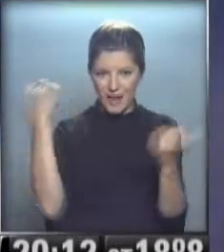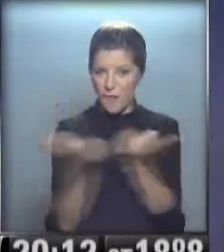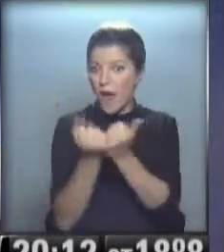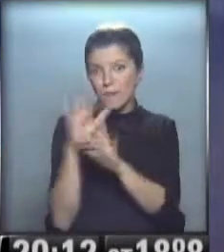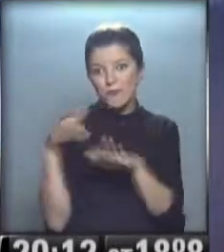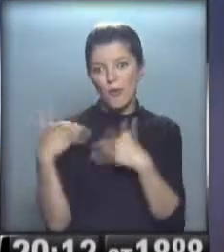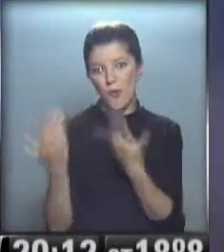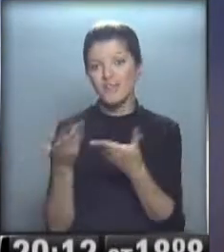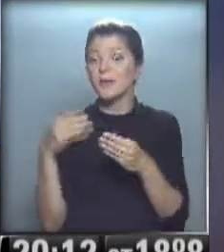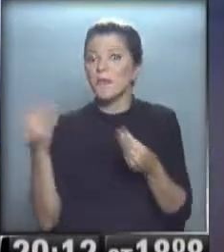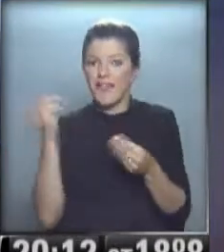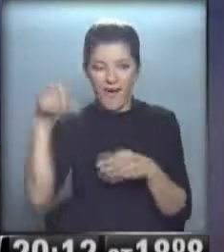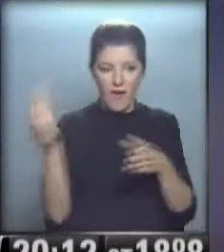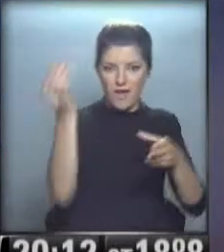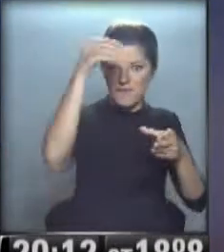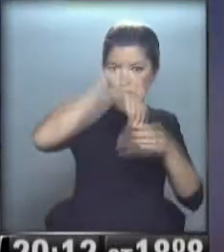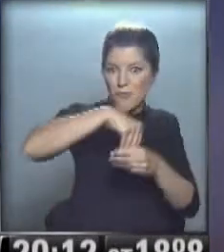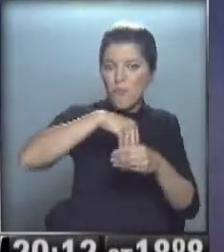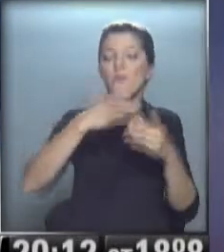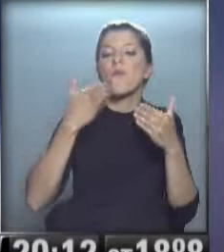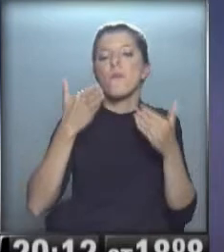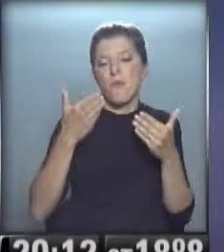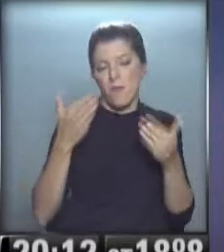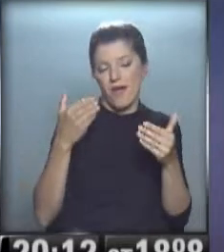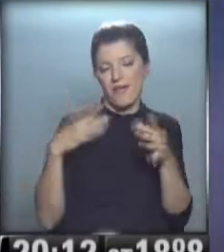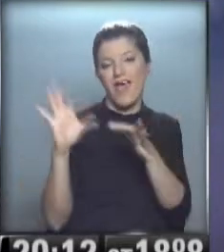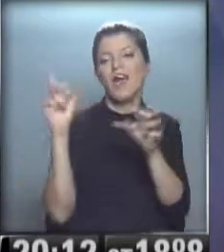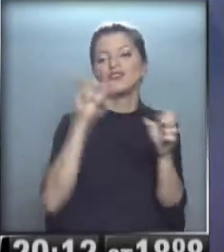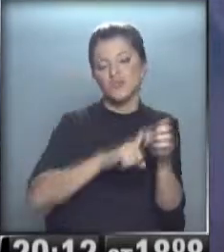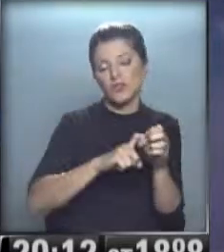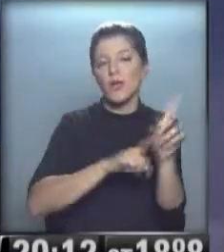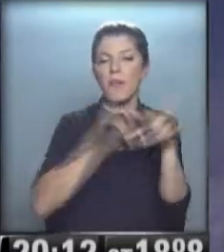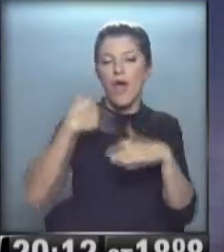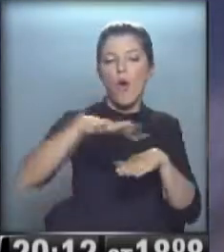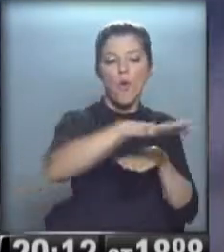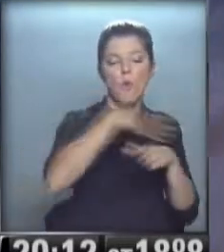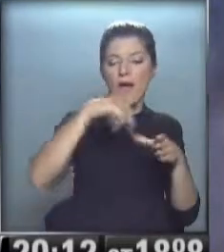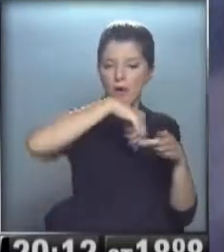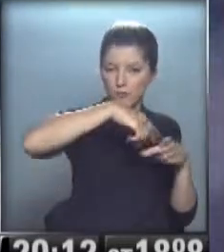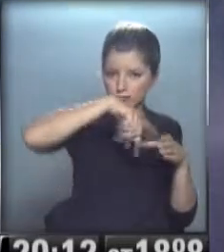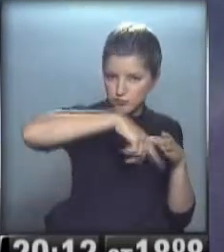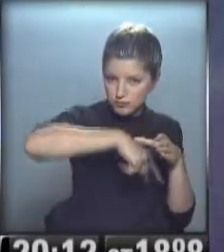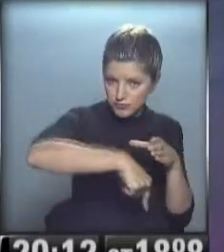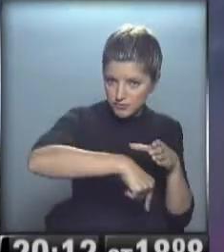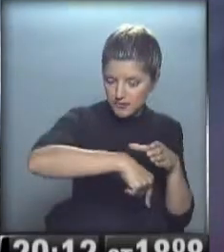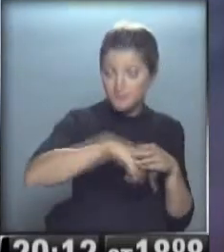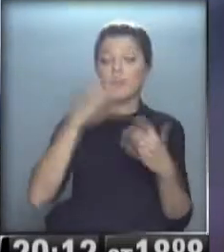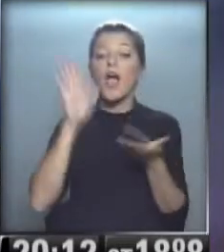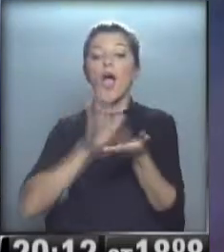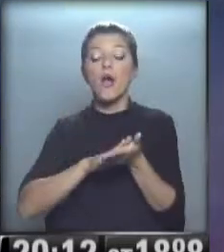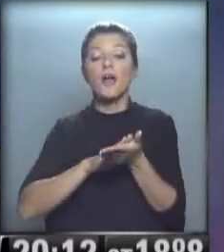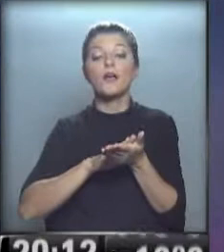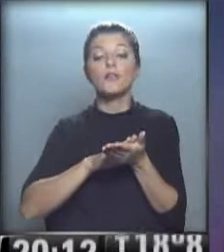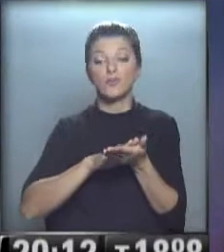permitir ingresar a YPF como socia para la explotación de algún área en Vaca Muerta. Y el tema de combustibles también para